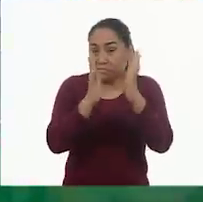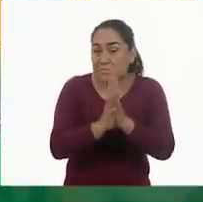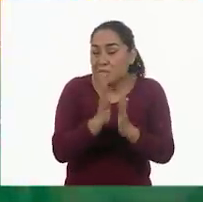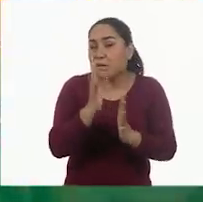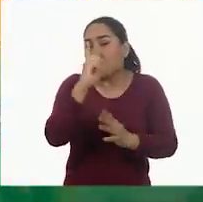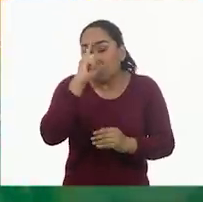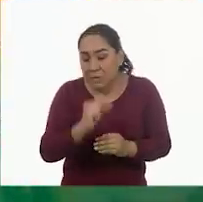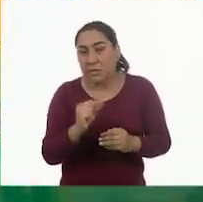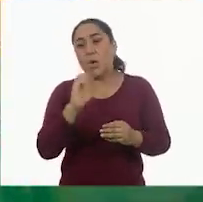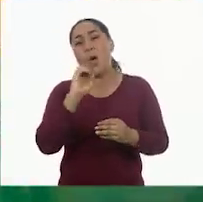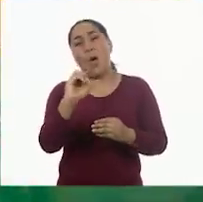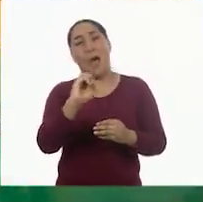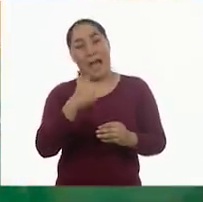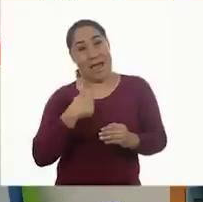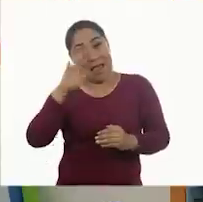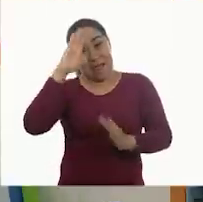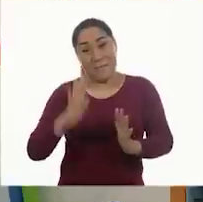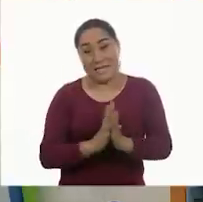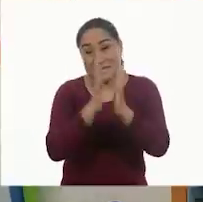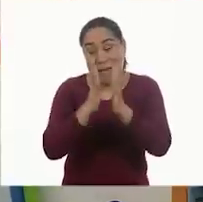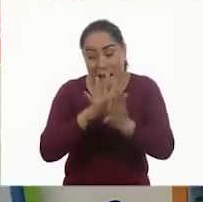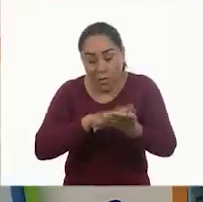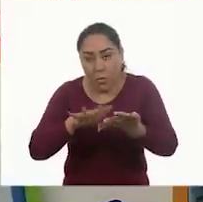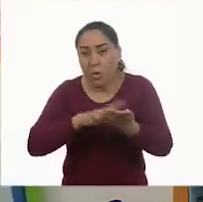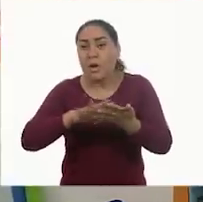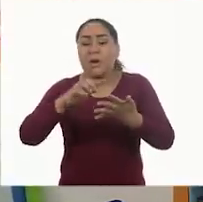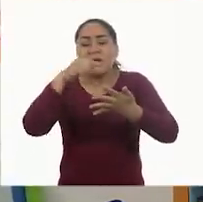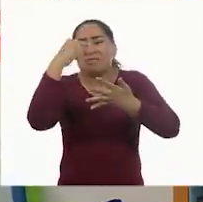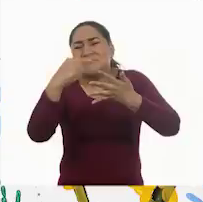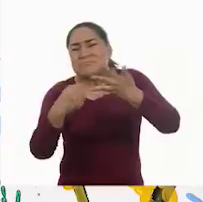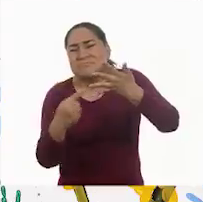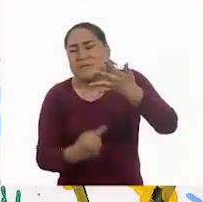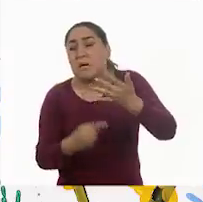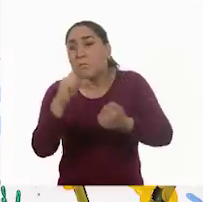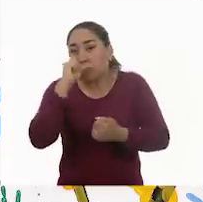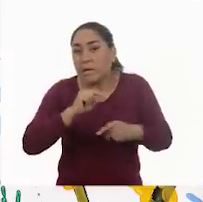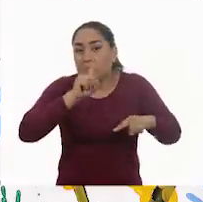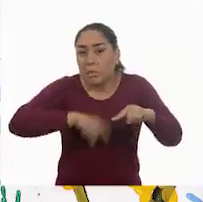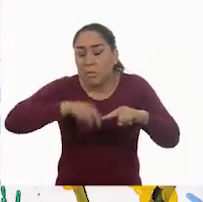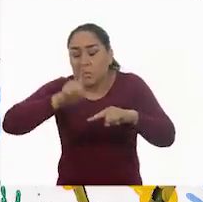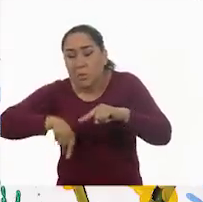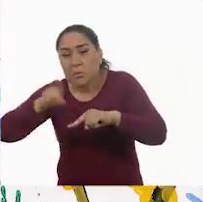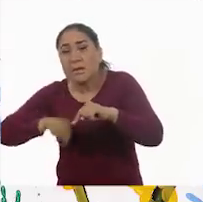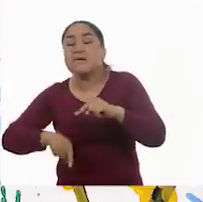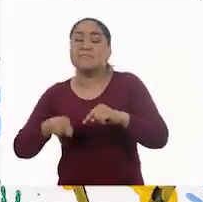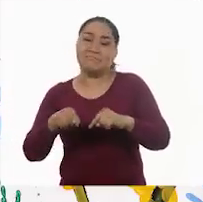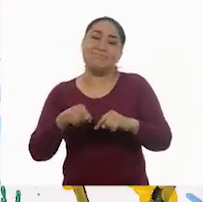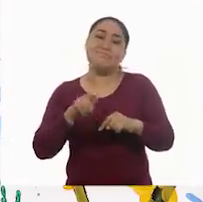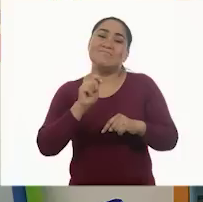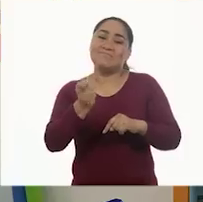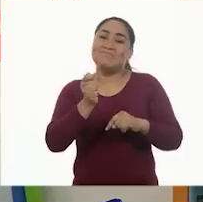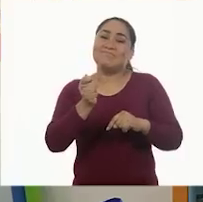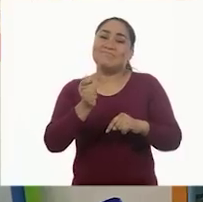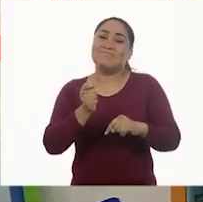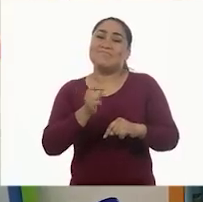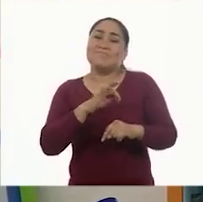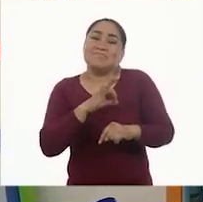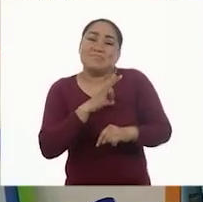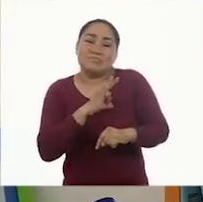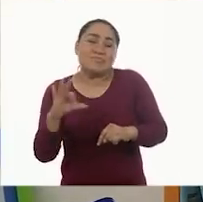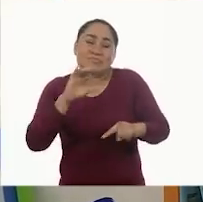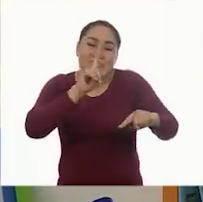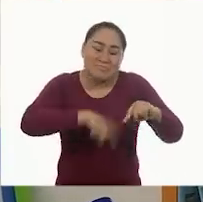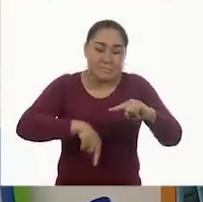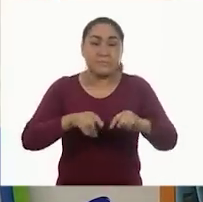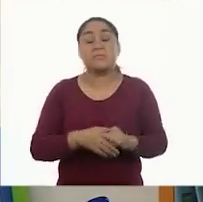a participar de la lectura, y se van juntando, ¿verdad? Las situaciones de vulnerabilidad, que eso es muy importante también reconocer,